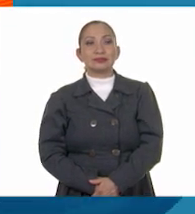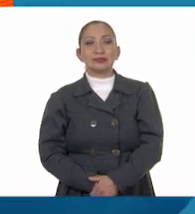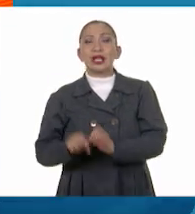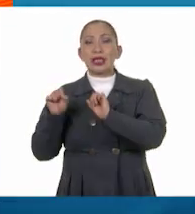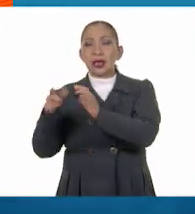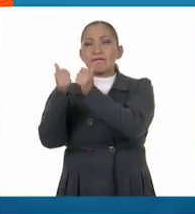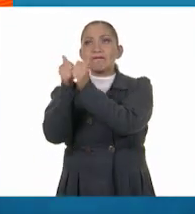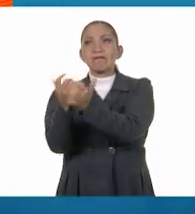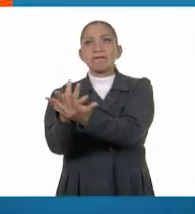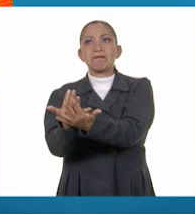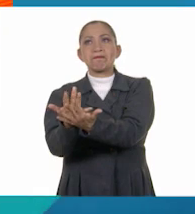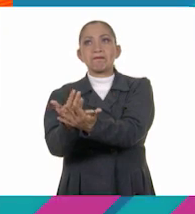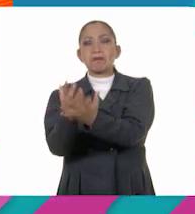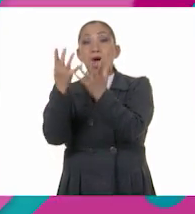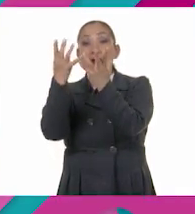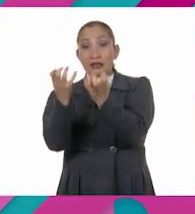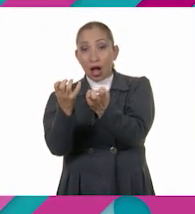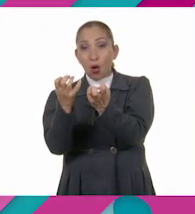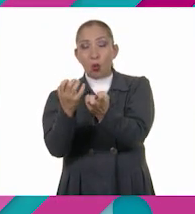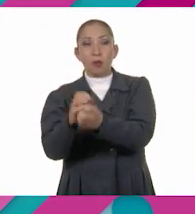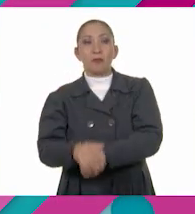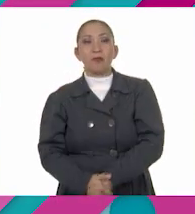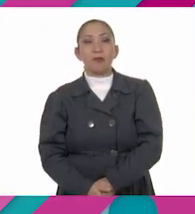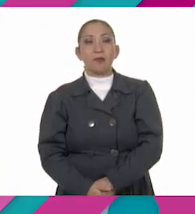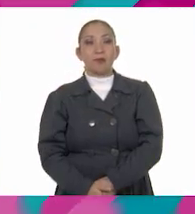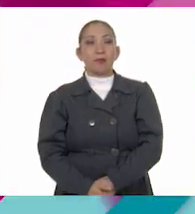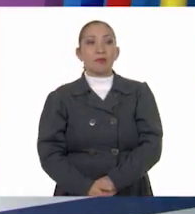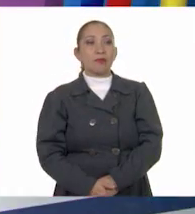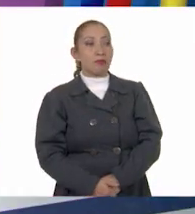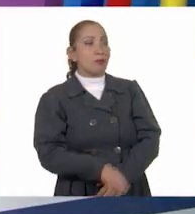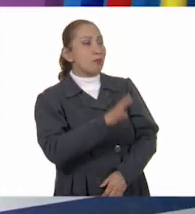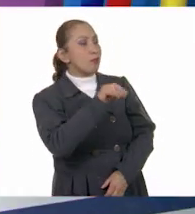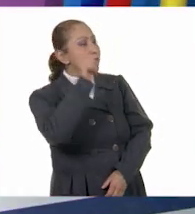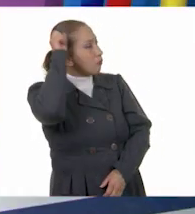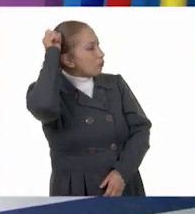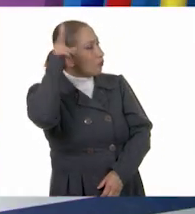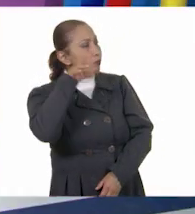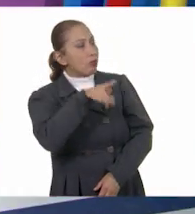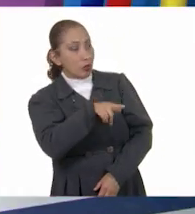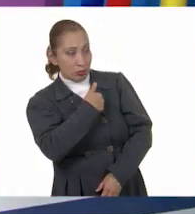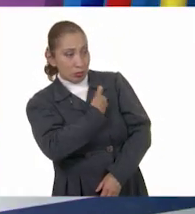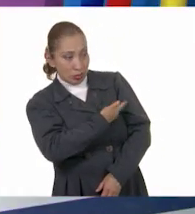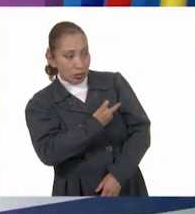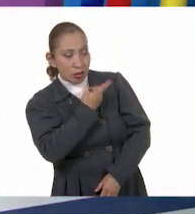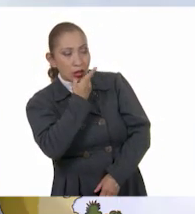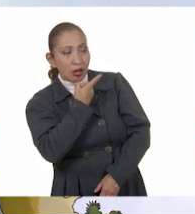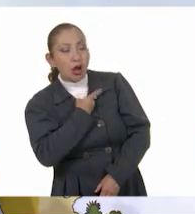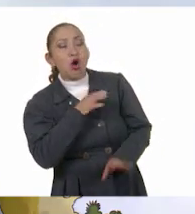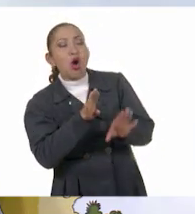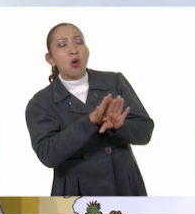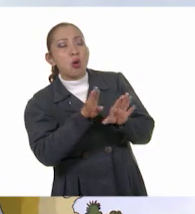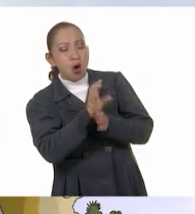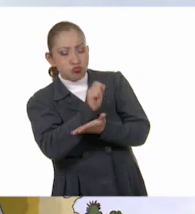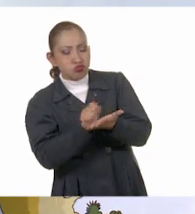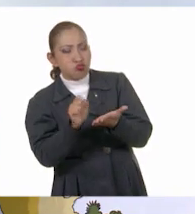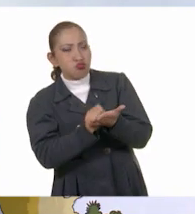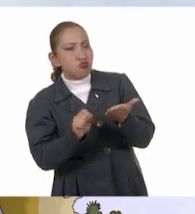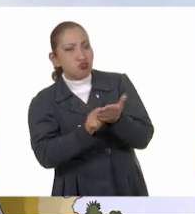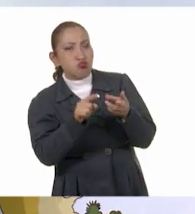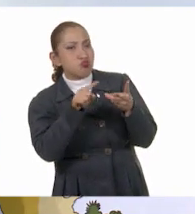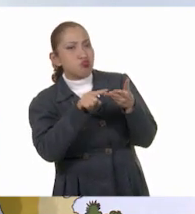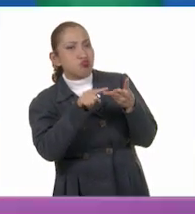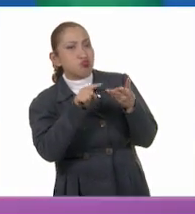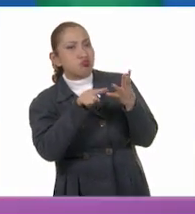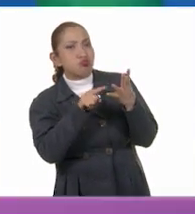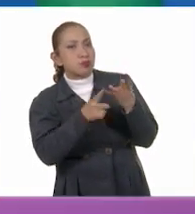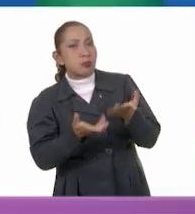Déjalo secar unos minutos. Raulito, ¿te gustaría decirnos cómo quedarían los siguientes pasos?